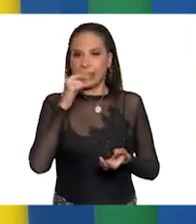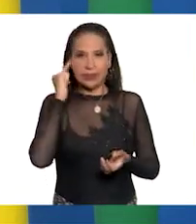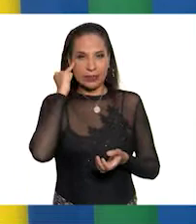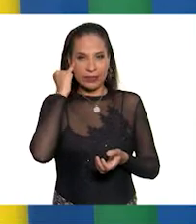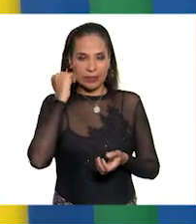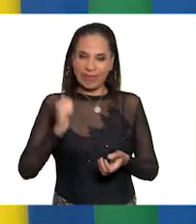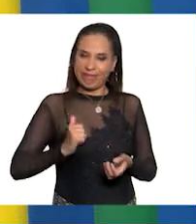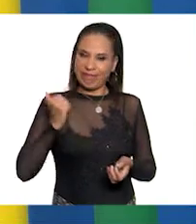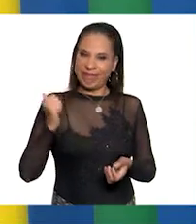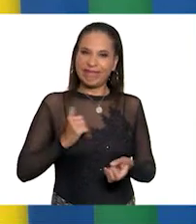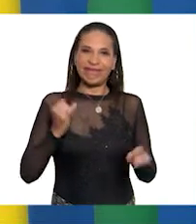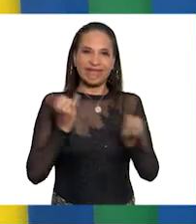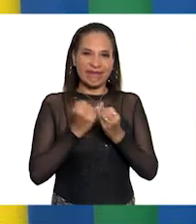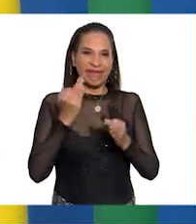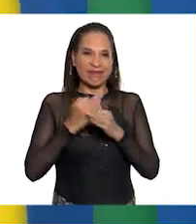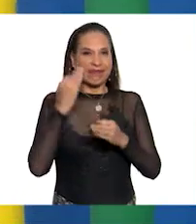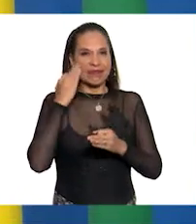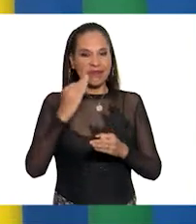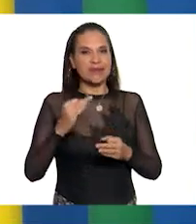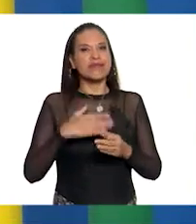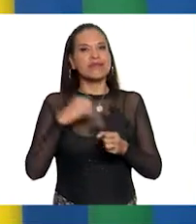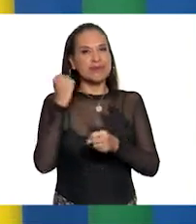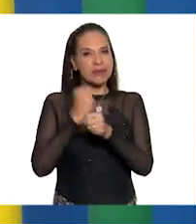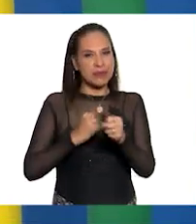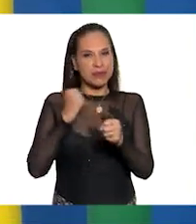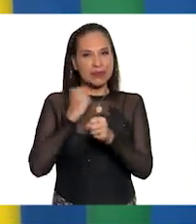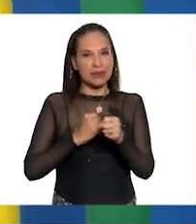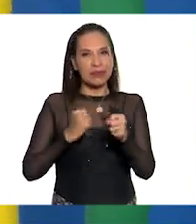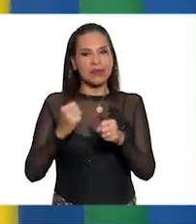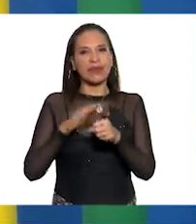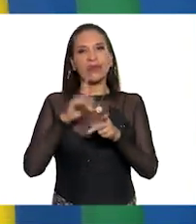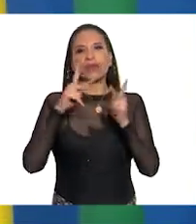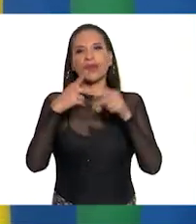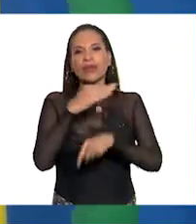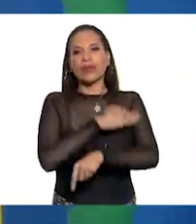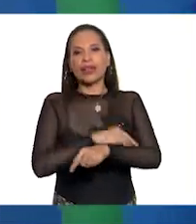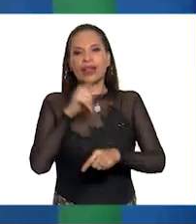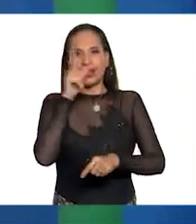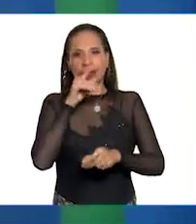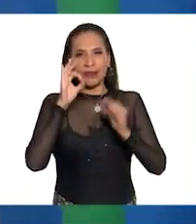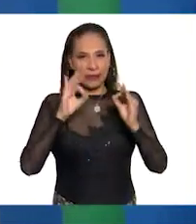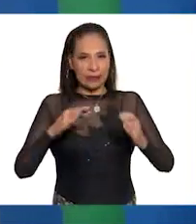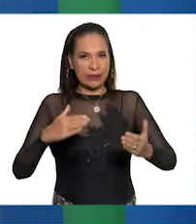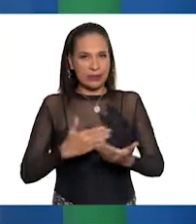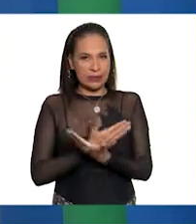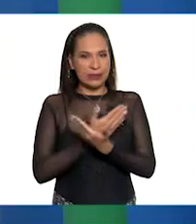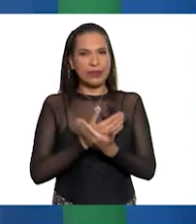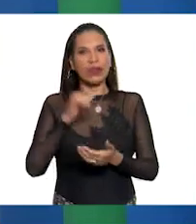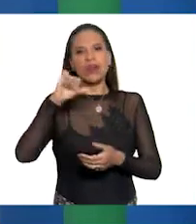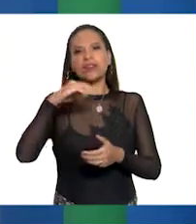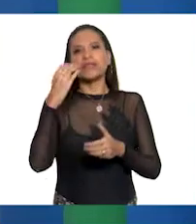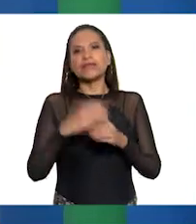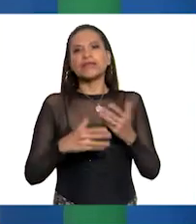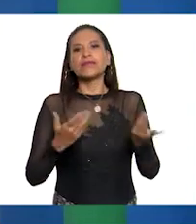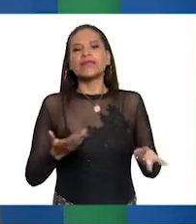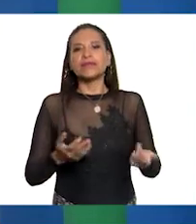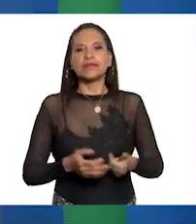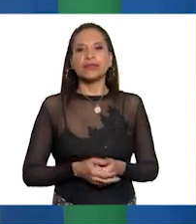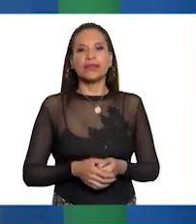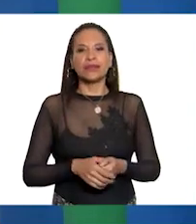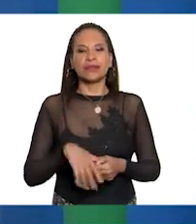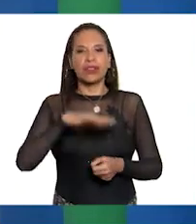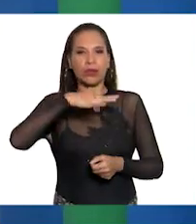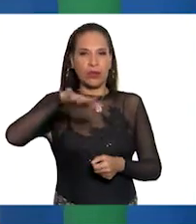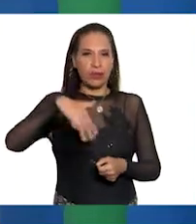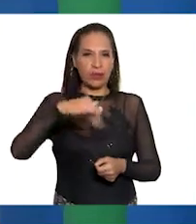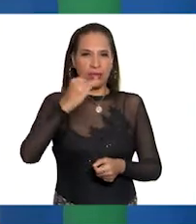indígena, aprovecha también este momento para practicarla y platica con tu familia en tu lengua materna. Por hoy hemos terminado con En